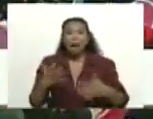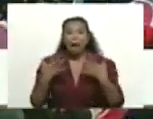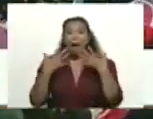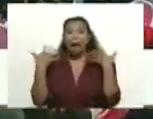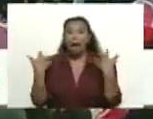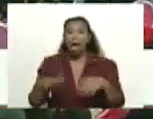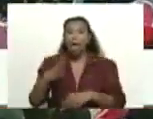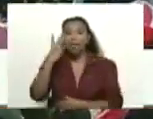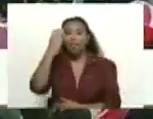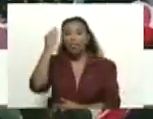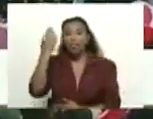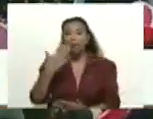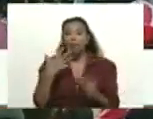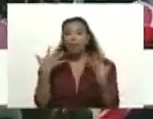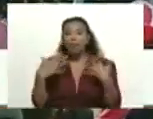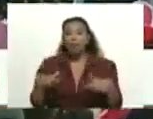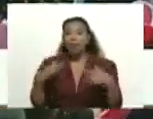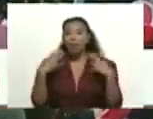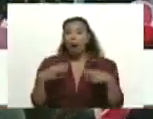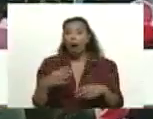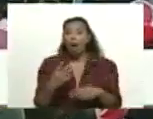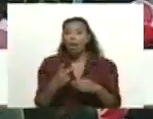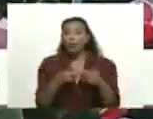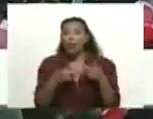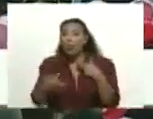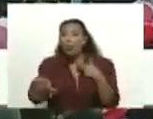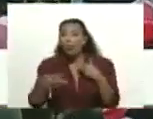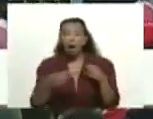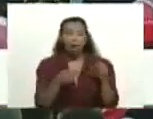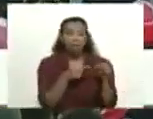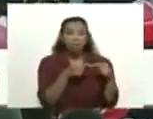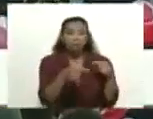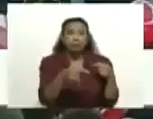querido, ojalá que la marcha sean dos cuadras, dos cuadras.